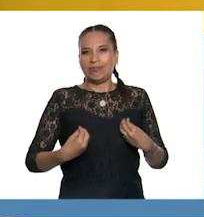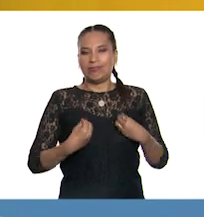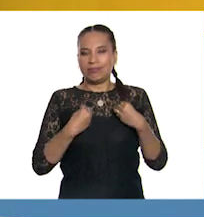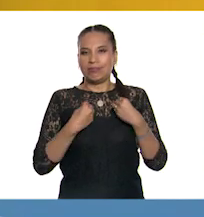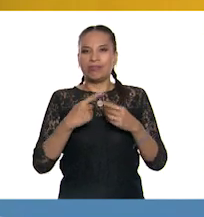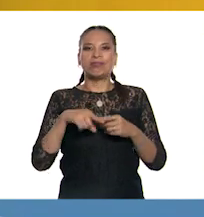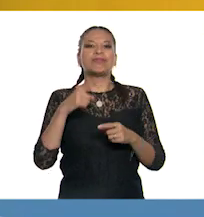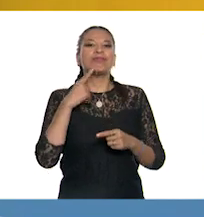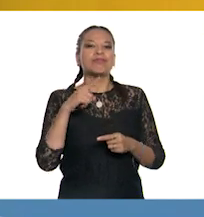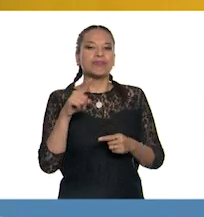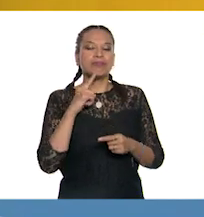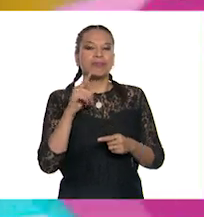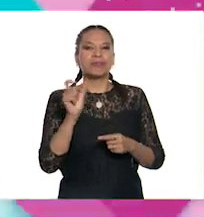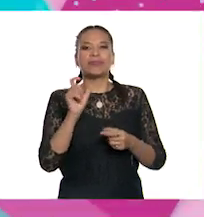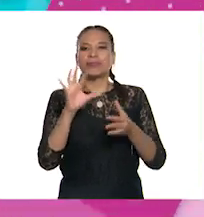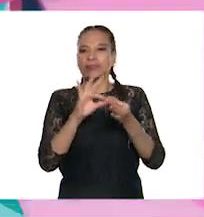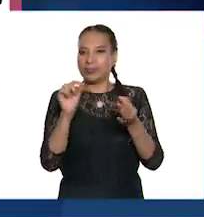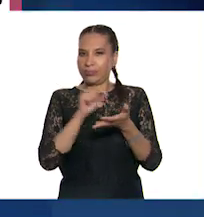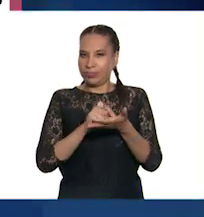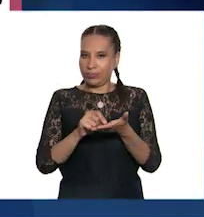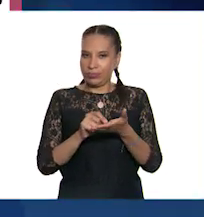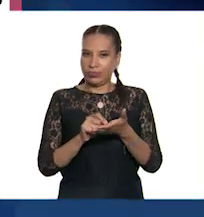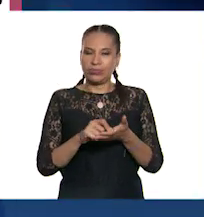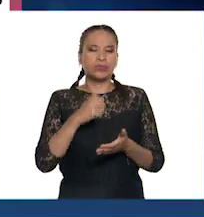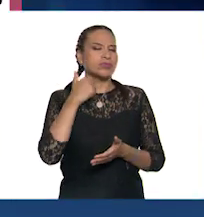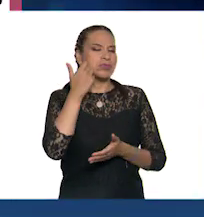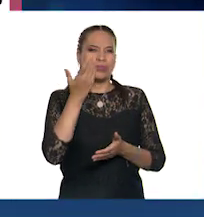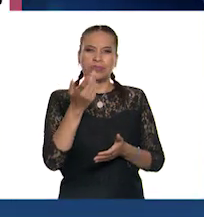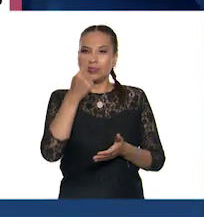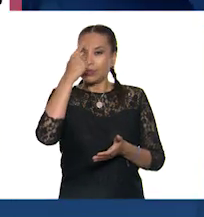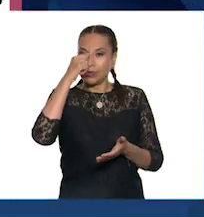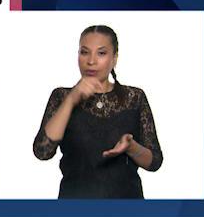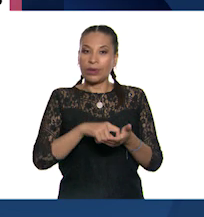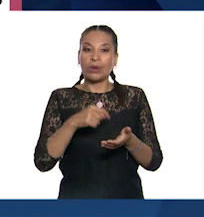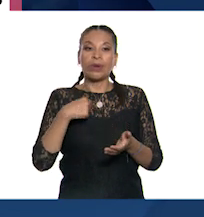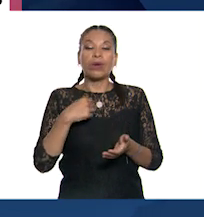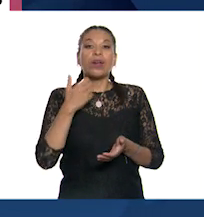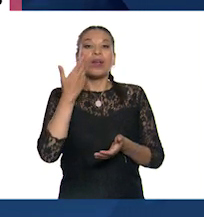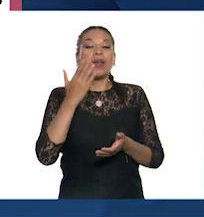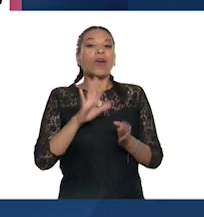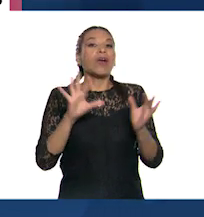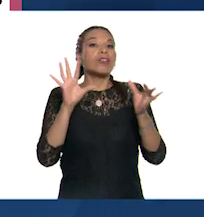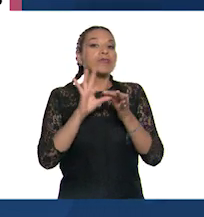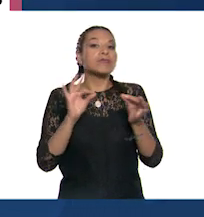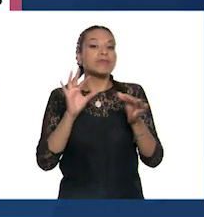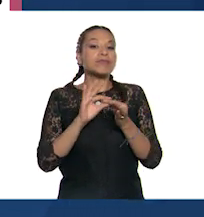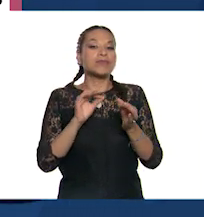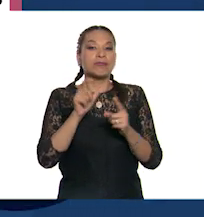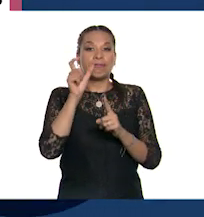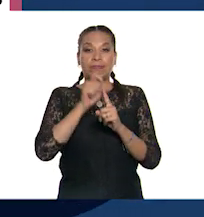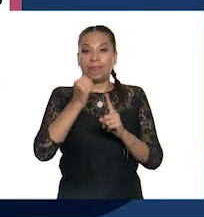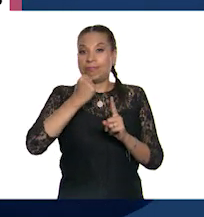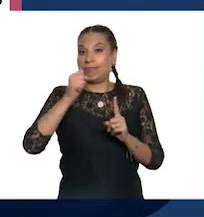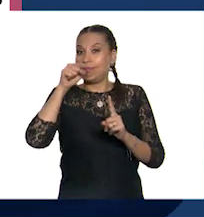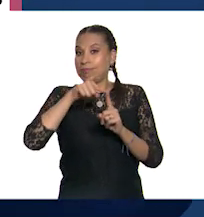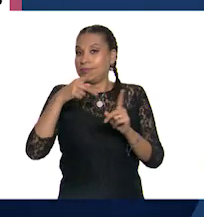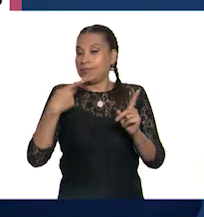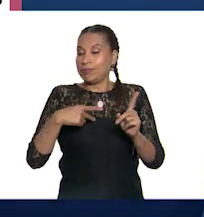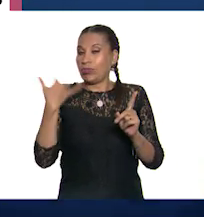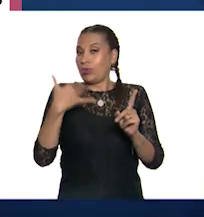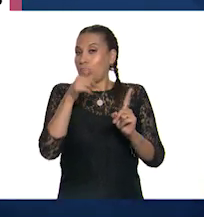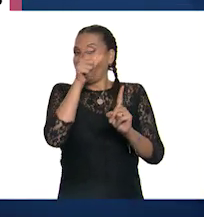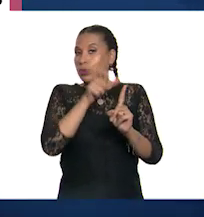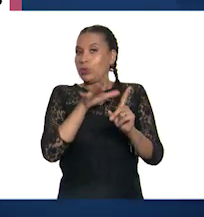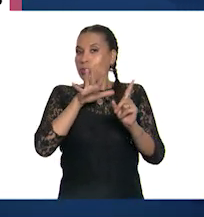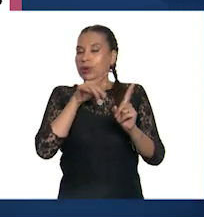y denunciada, cuando escribe: no quiero que se crea que trato de maldescribir un ser excepcional. En esa época